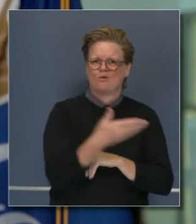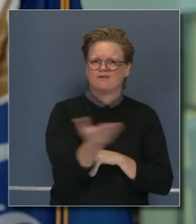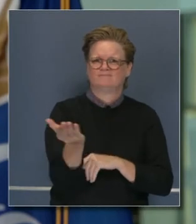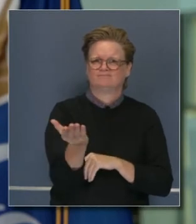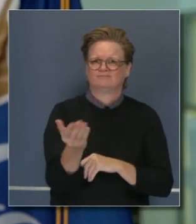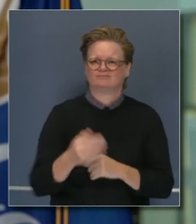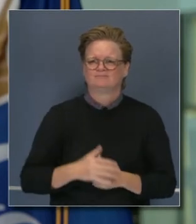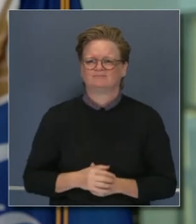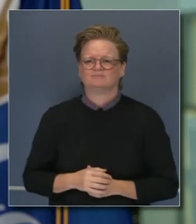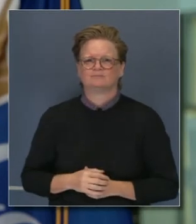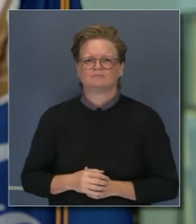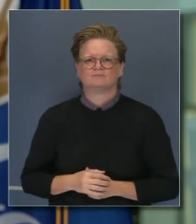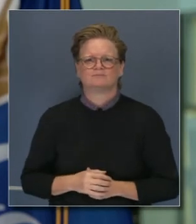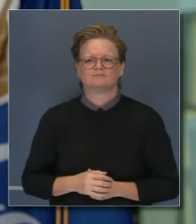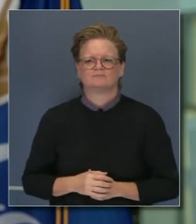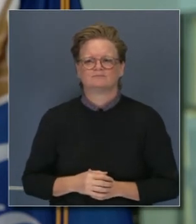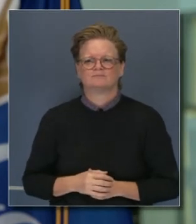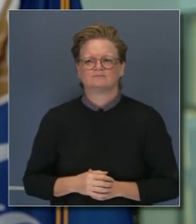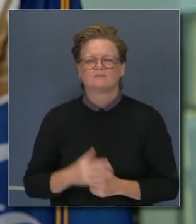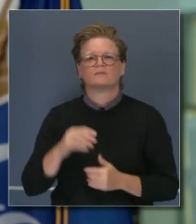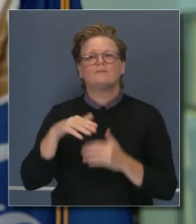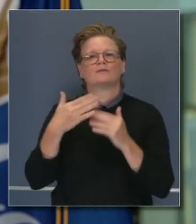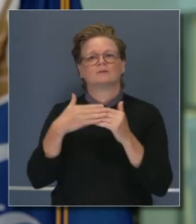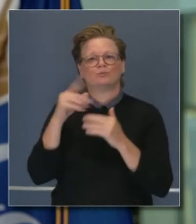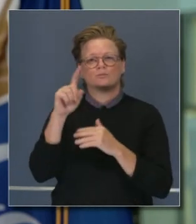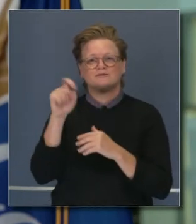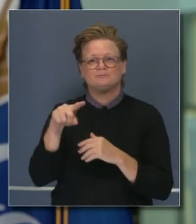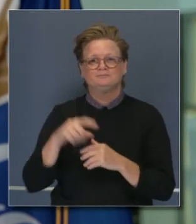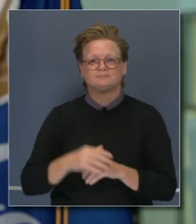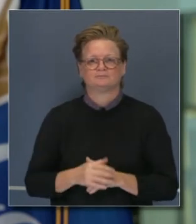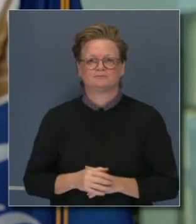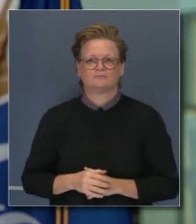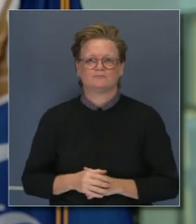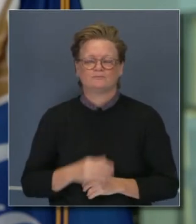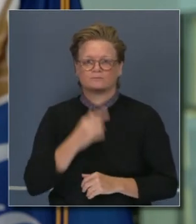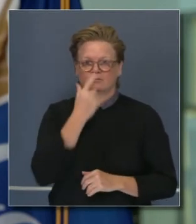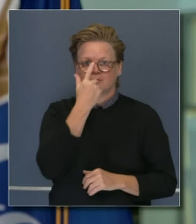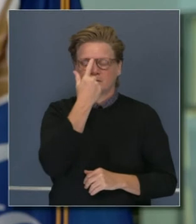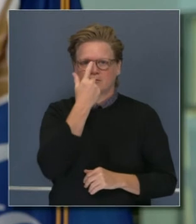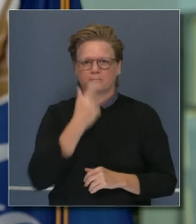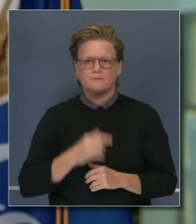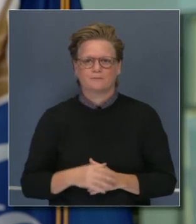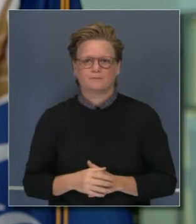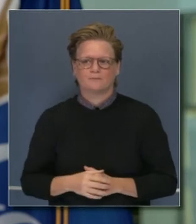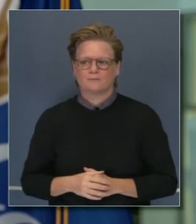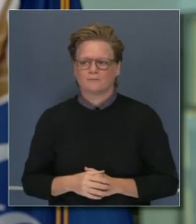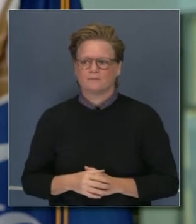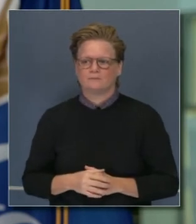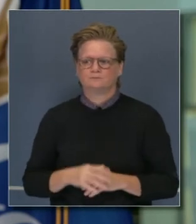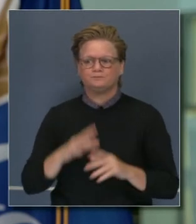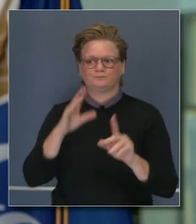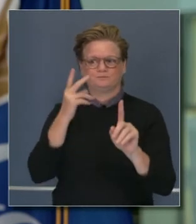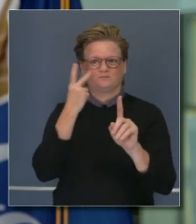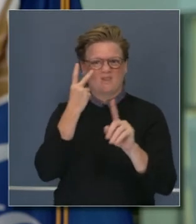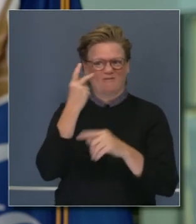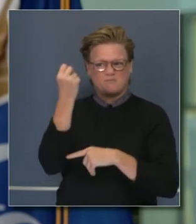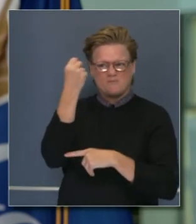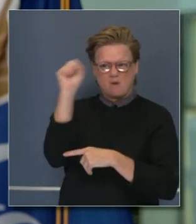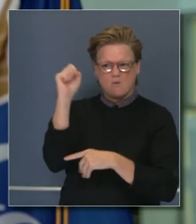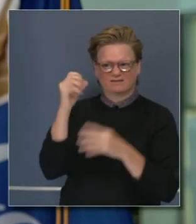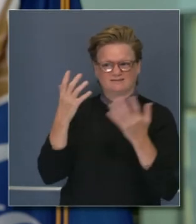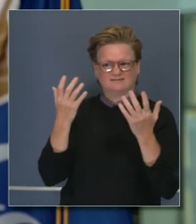¿Qué tal, gobernador? Gracias por tomar mi llamada. Primero, tuvimos una tarde de protestas